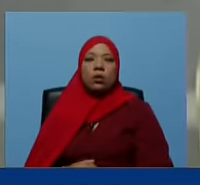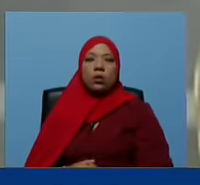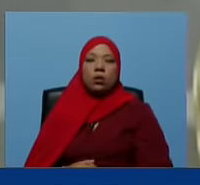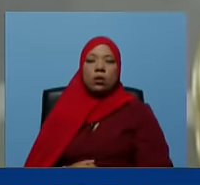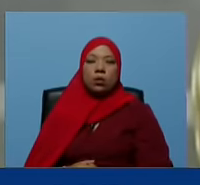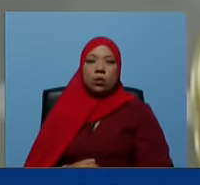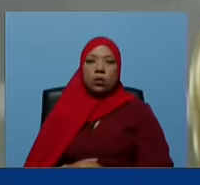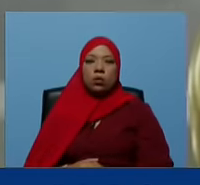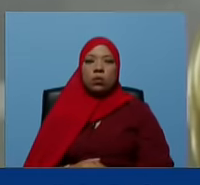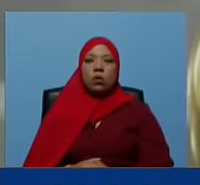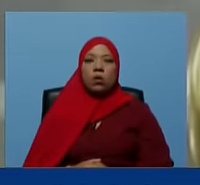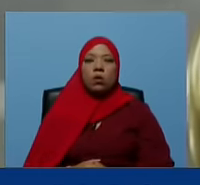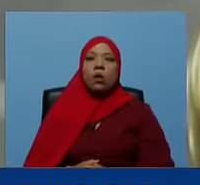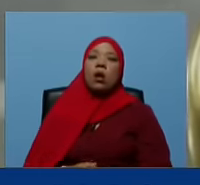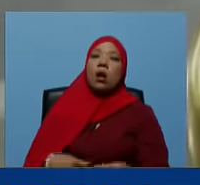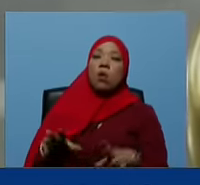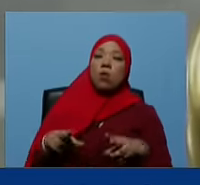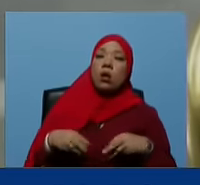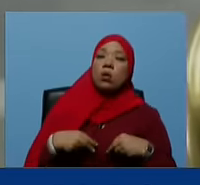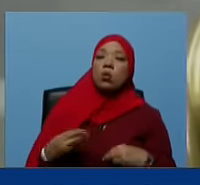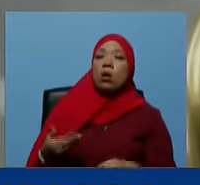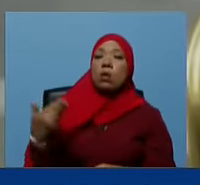Es un asunto interno de Estados Unidos.